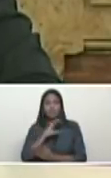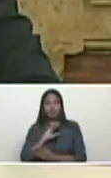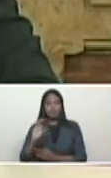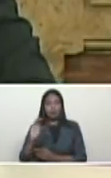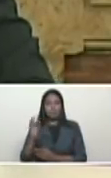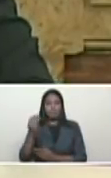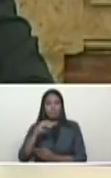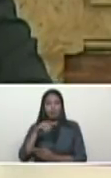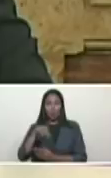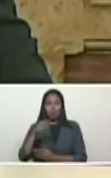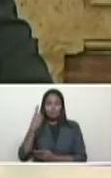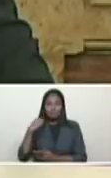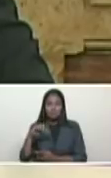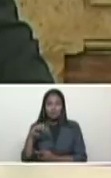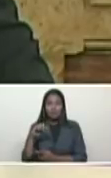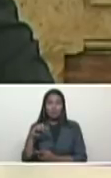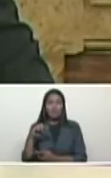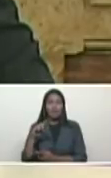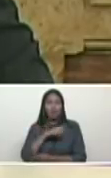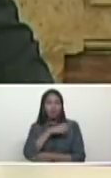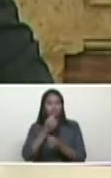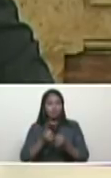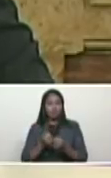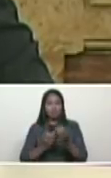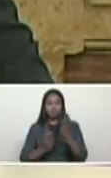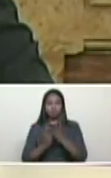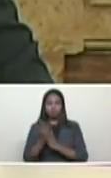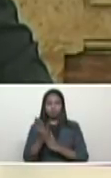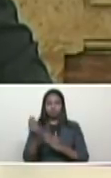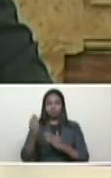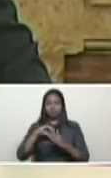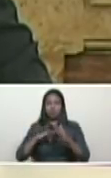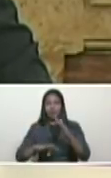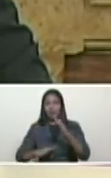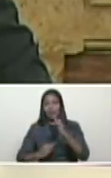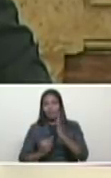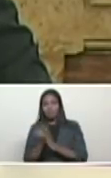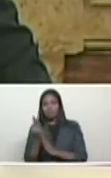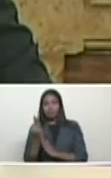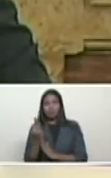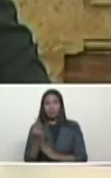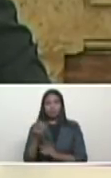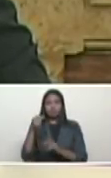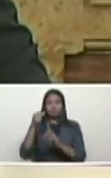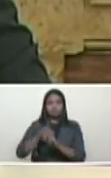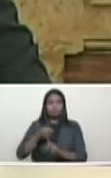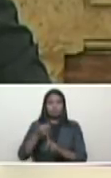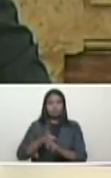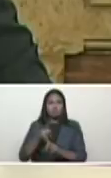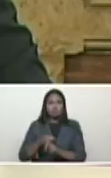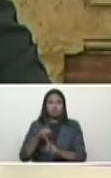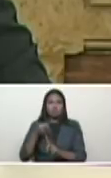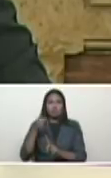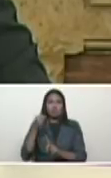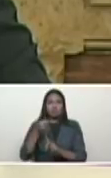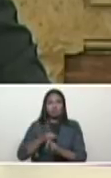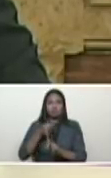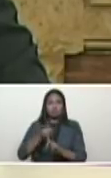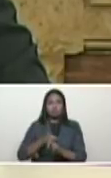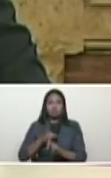lealtad que hoy existe en la fuerza armada nacional bolivariana cada vez más en una lealtad combativa combatiente